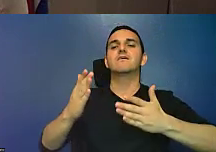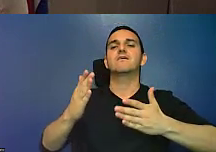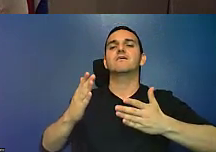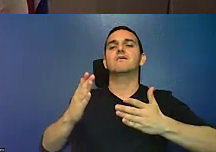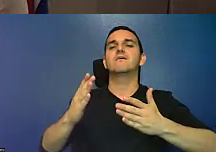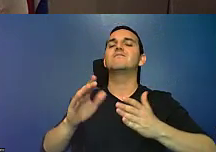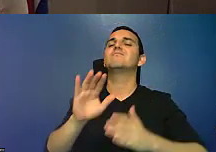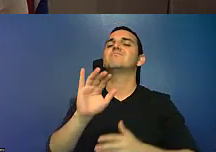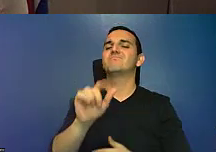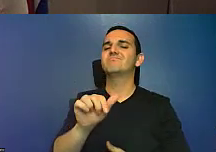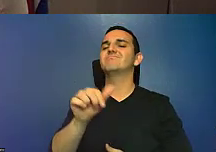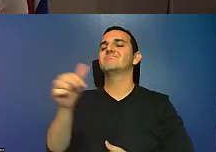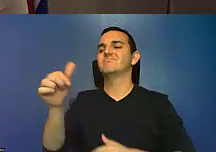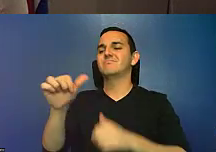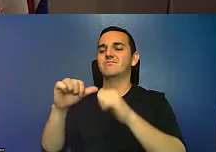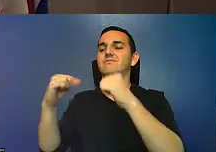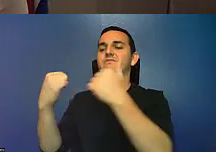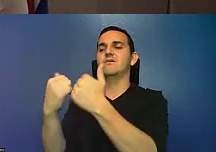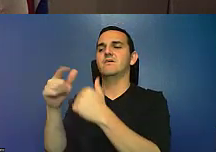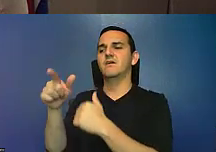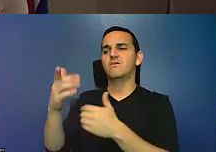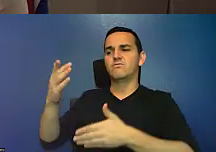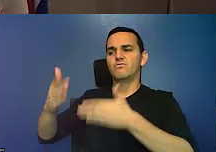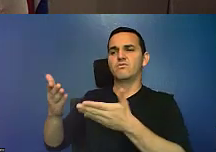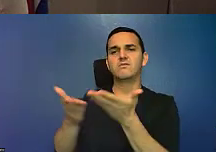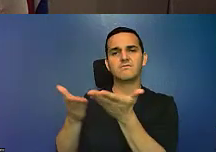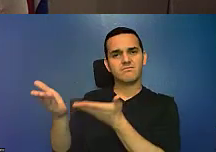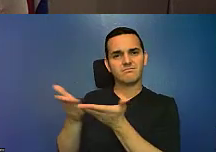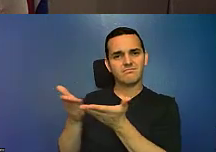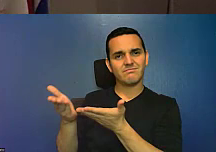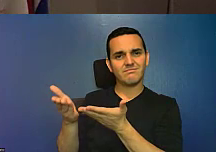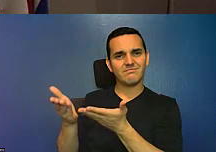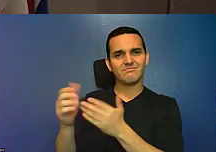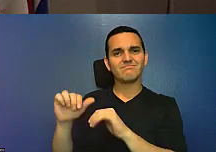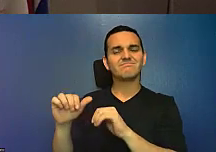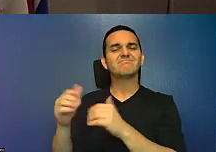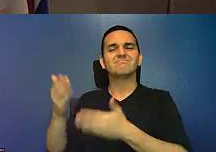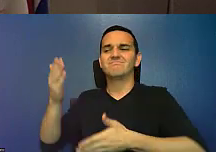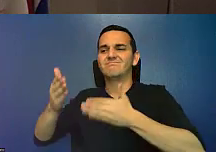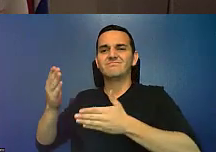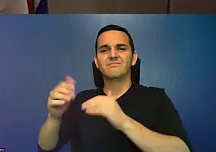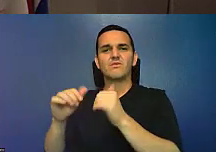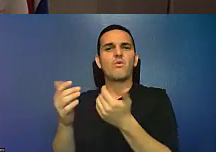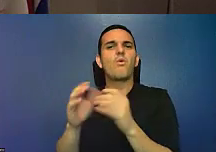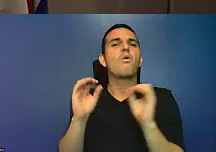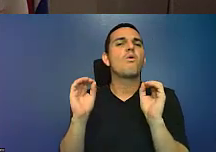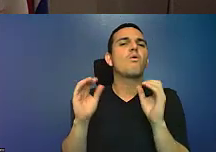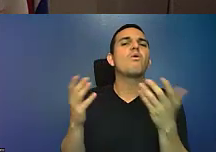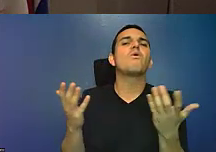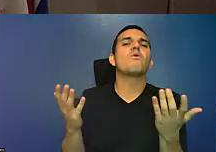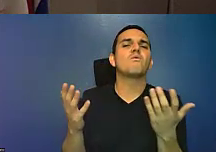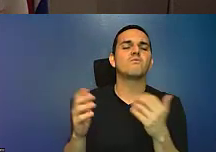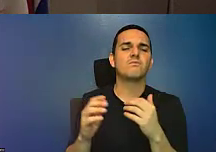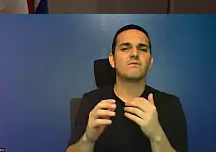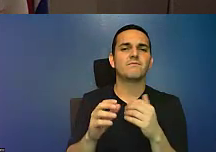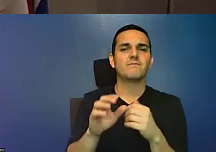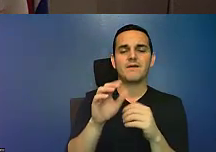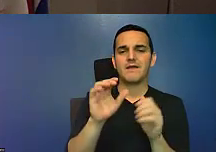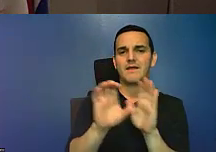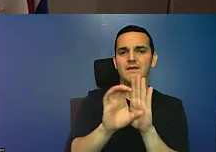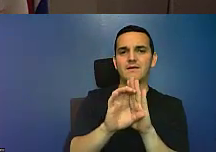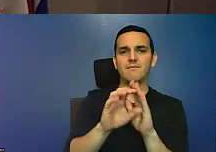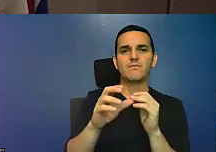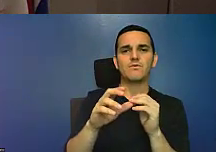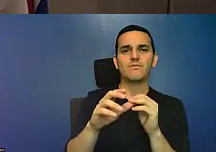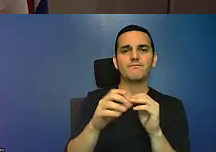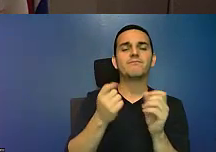otra área de interés, que es la robótica de servicios. Esta robótica de servicios lo podemos ver en chatbots, lo que son sistemas inteligentes de